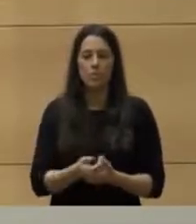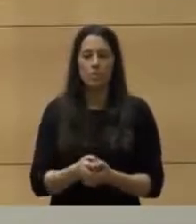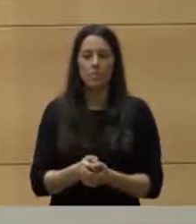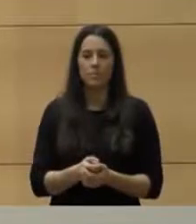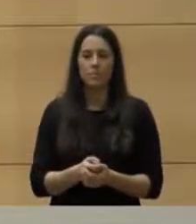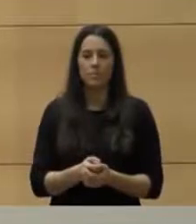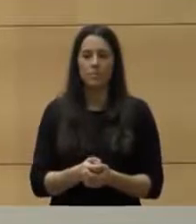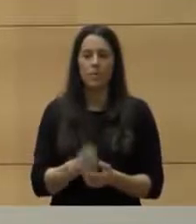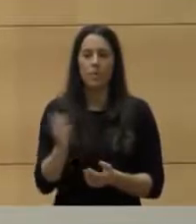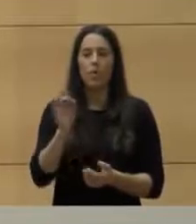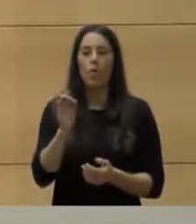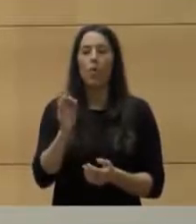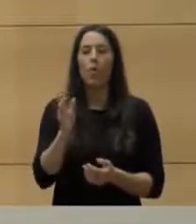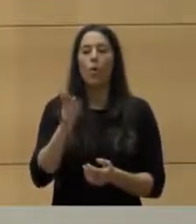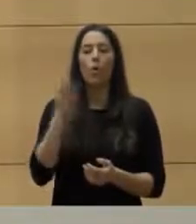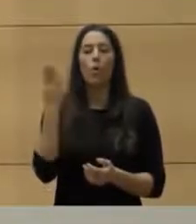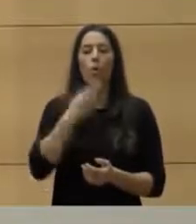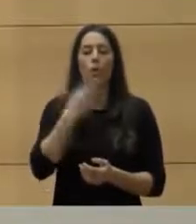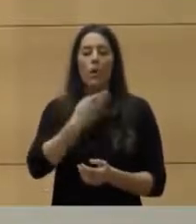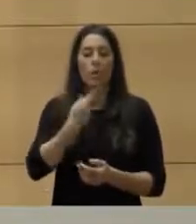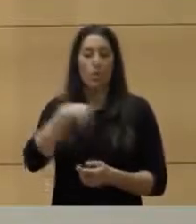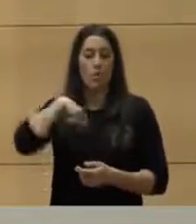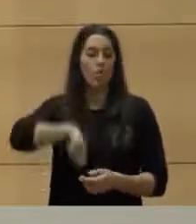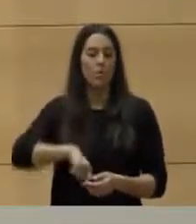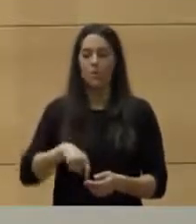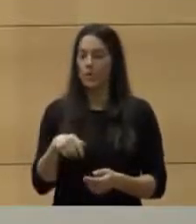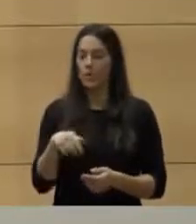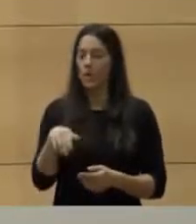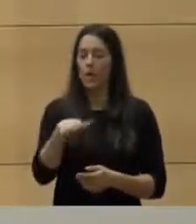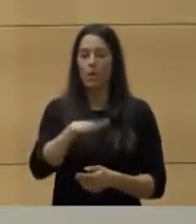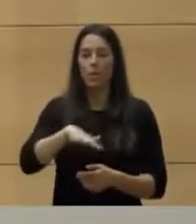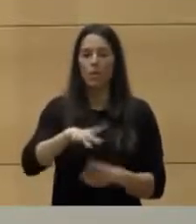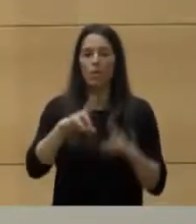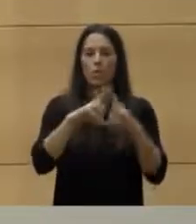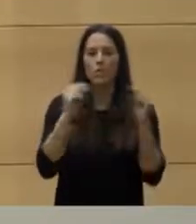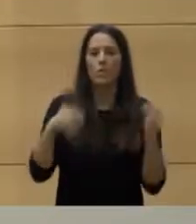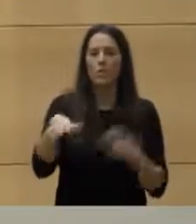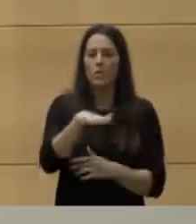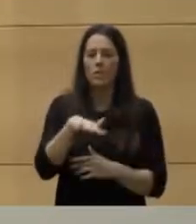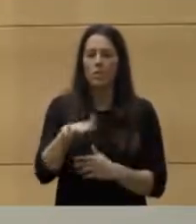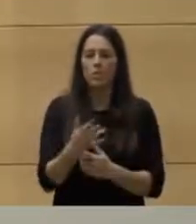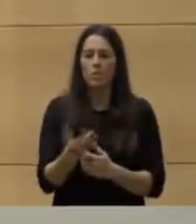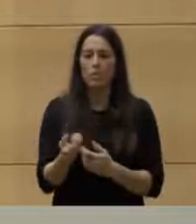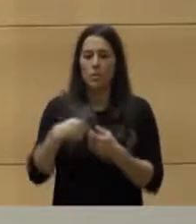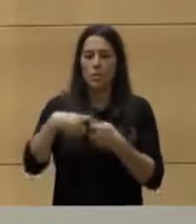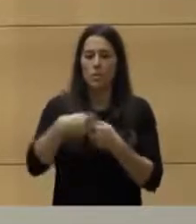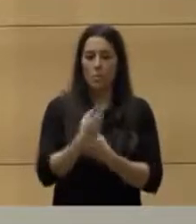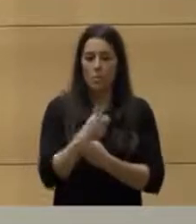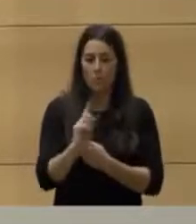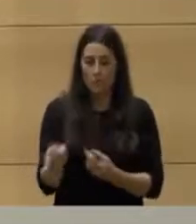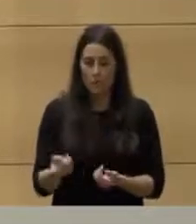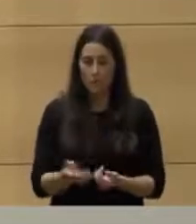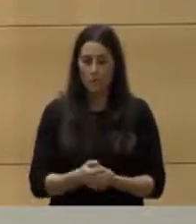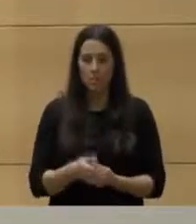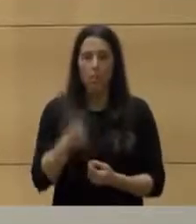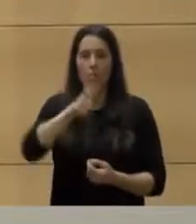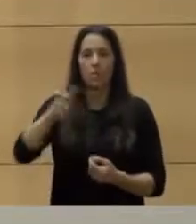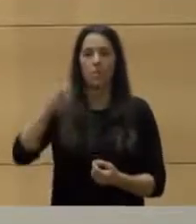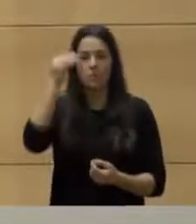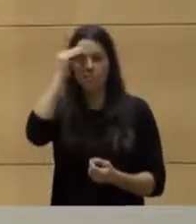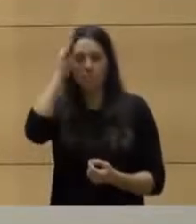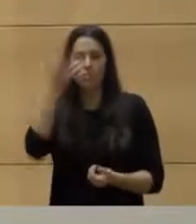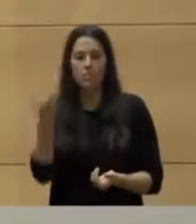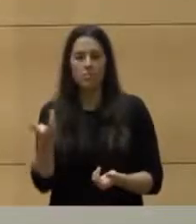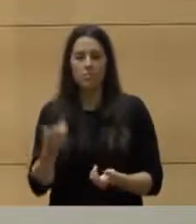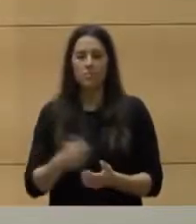¿Dónde están los colegios profesionales? ¿Dónde está la universidad? ¿Dónde están los intelectuales?